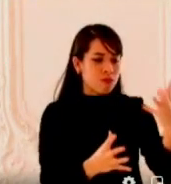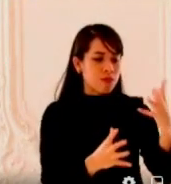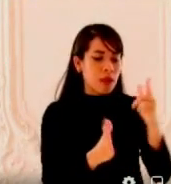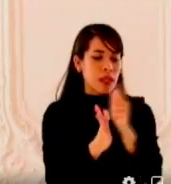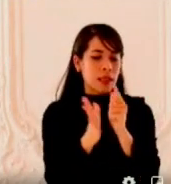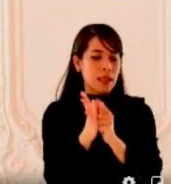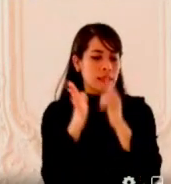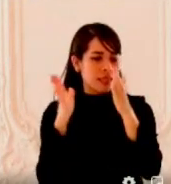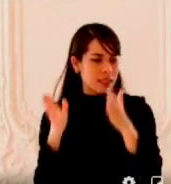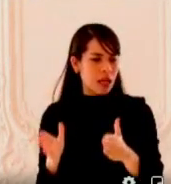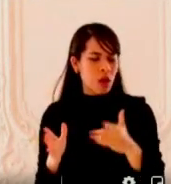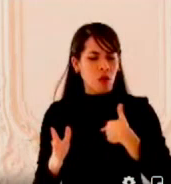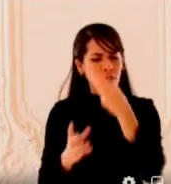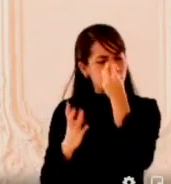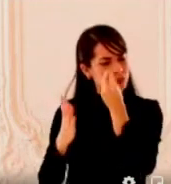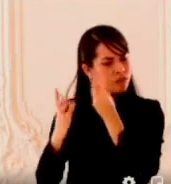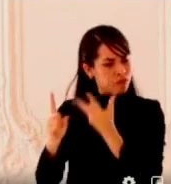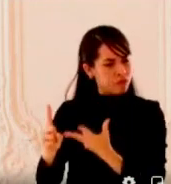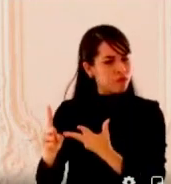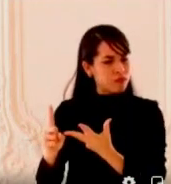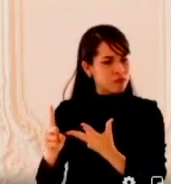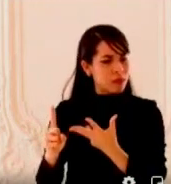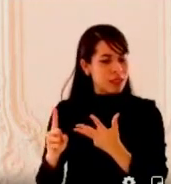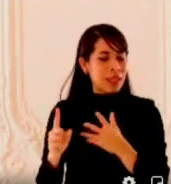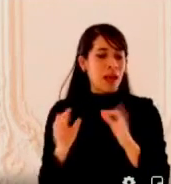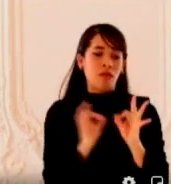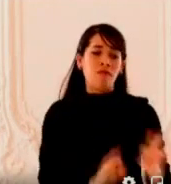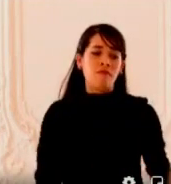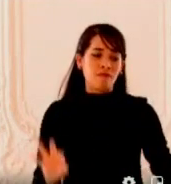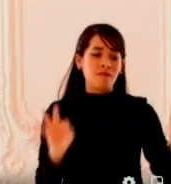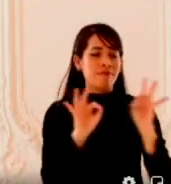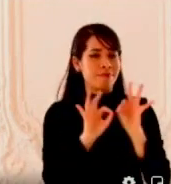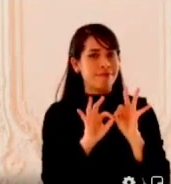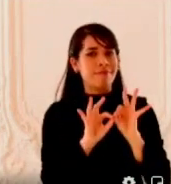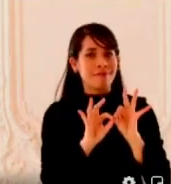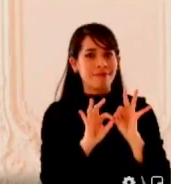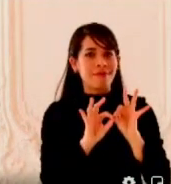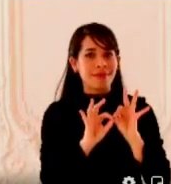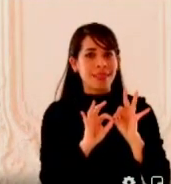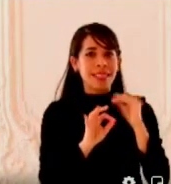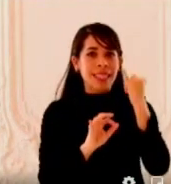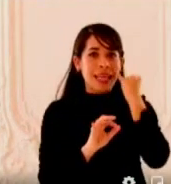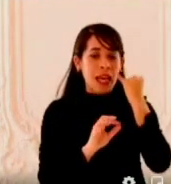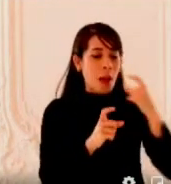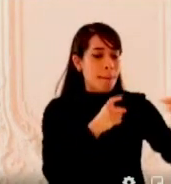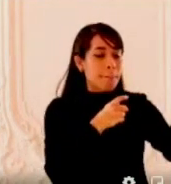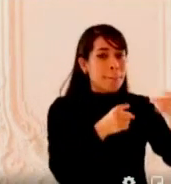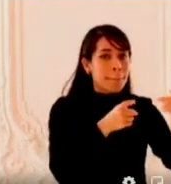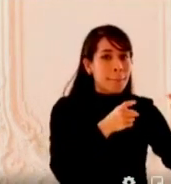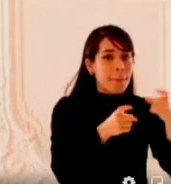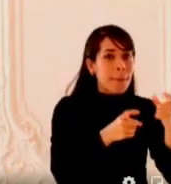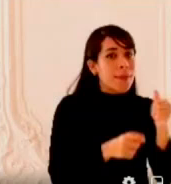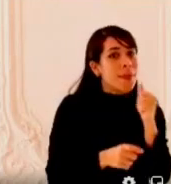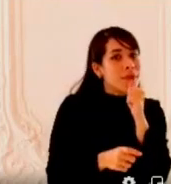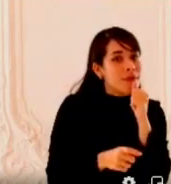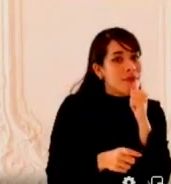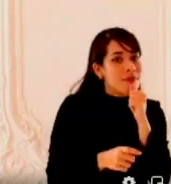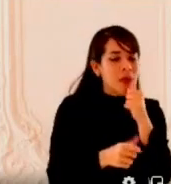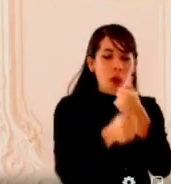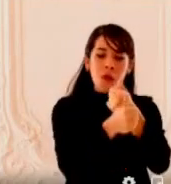Pizá, es que debemos asegurarnos que si tenemos operadores privados para cualquiera de nuestros